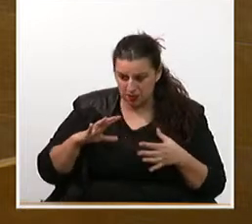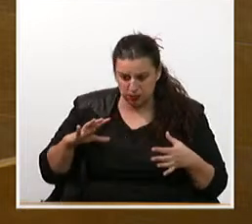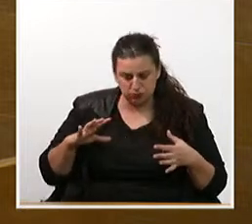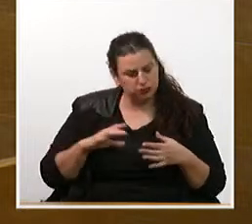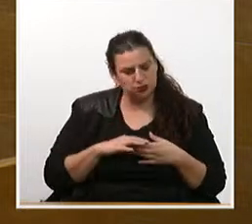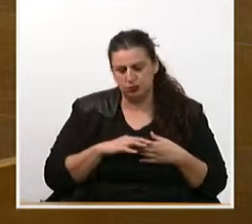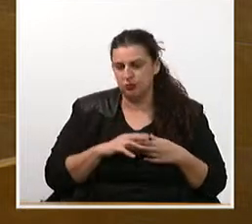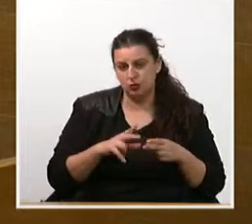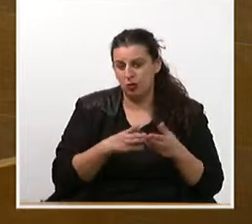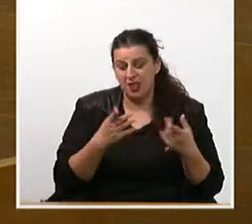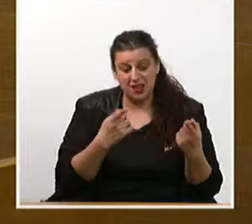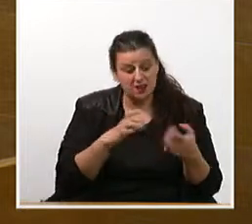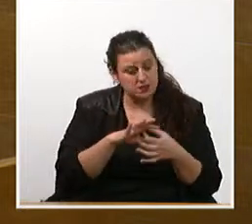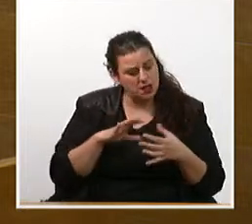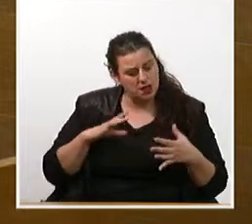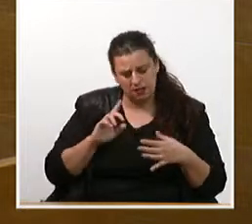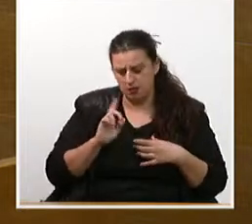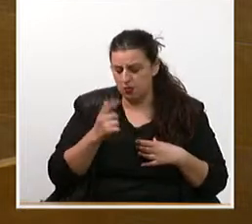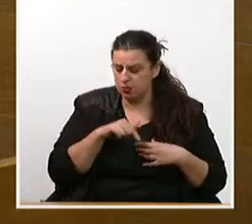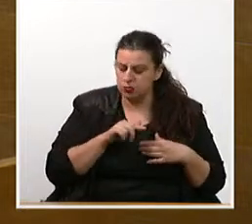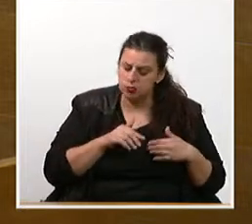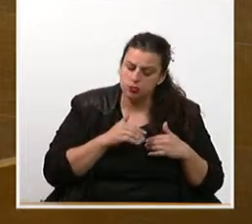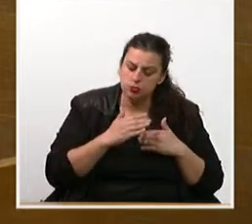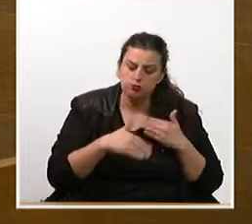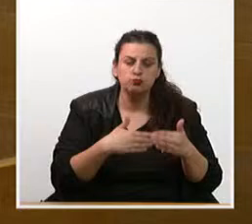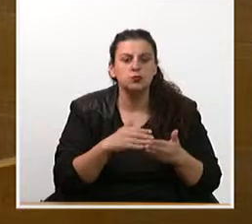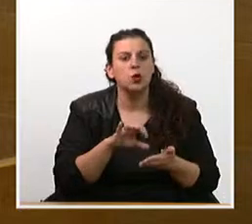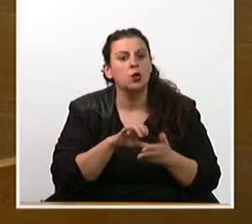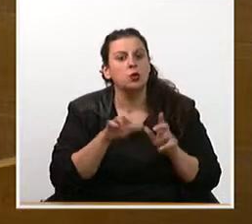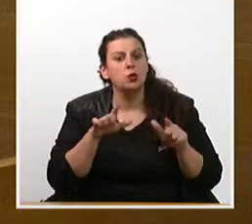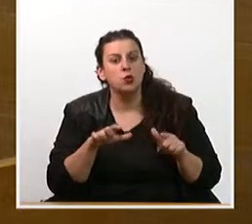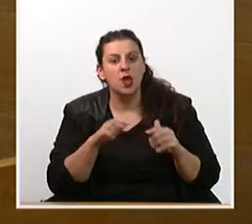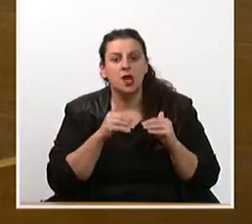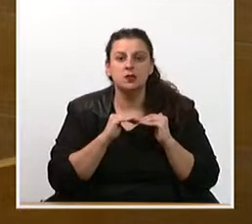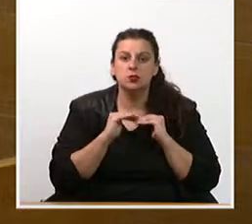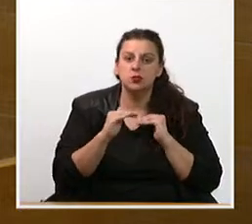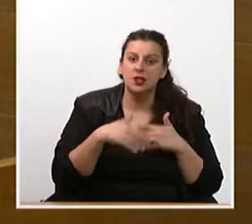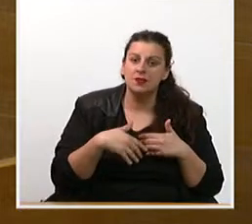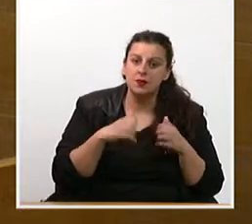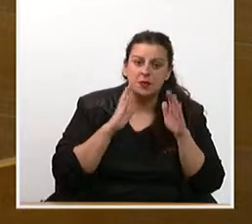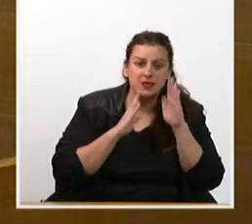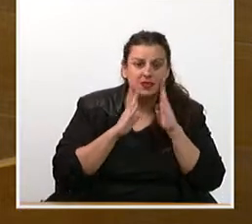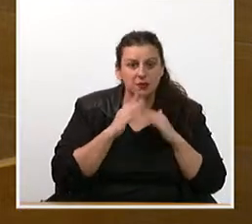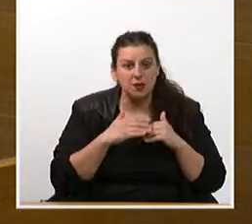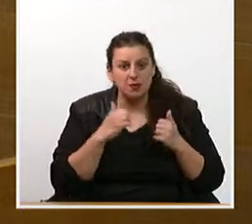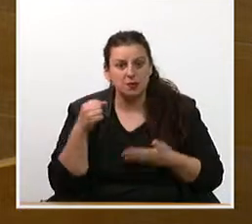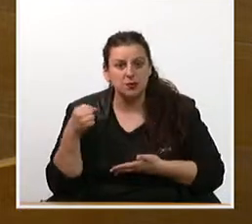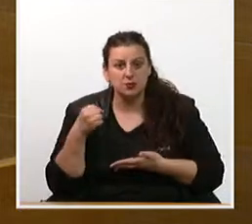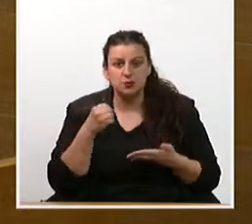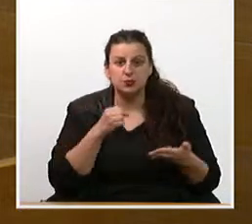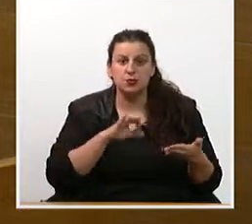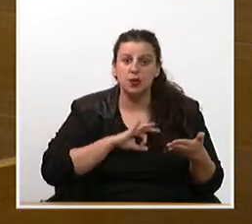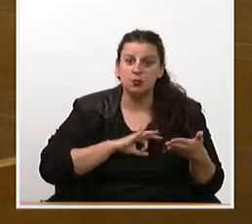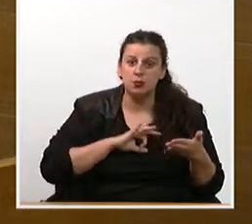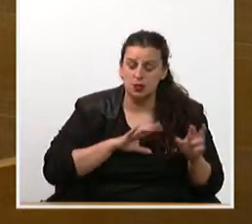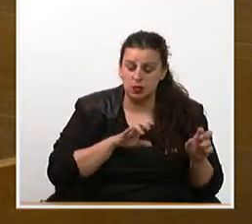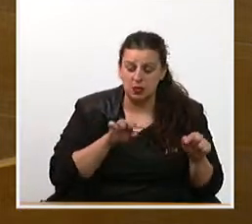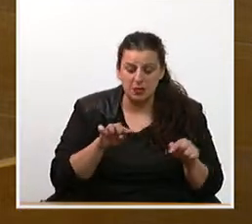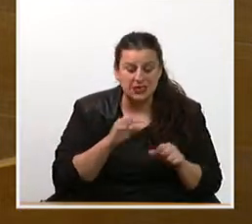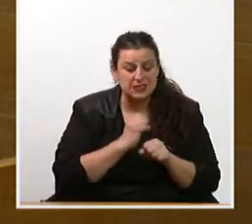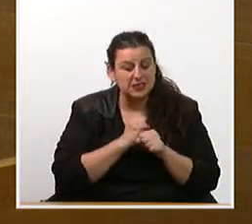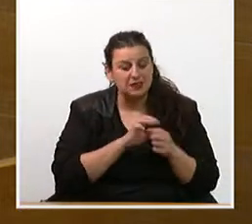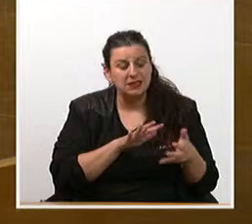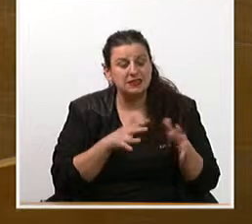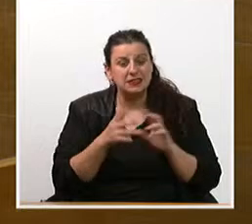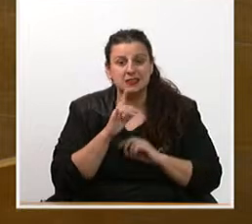nosotros vamos a seguir avanzando en ciudades más sostenibles más amables con subvenciones a las diputaciones en este sentido trabajando por la transición